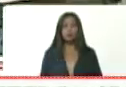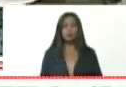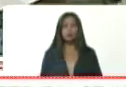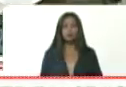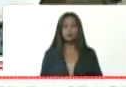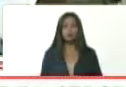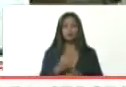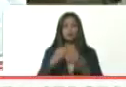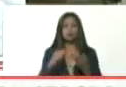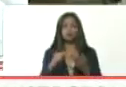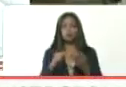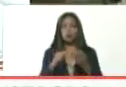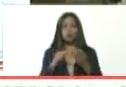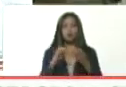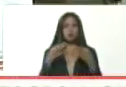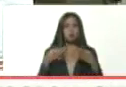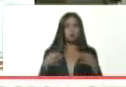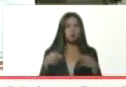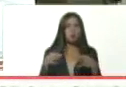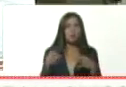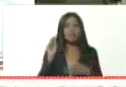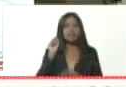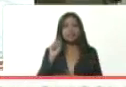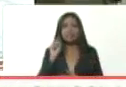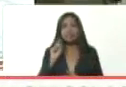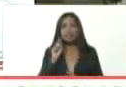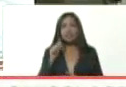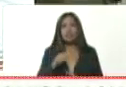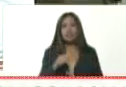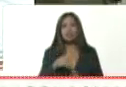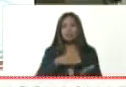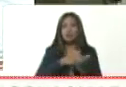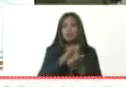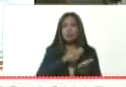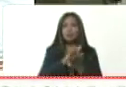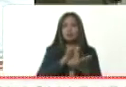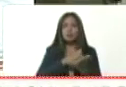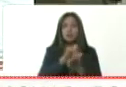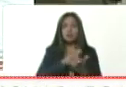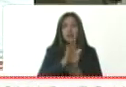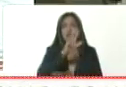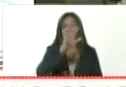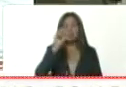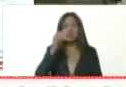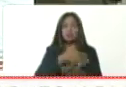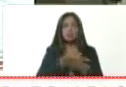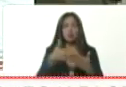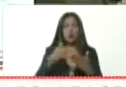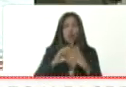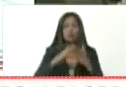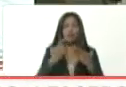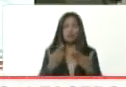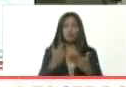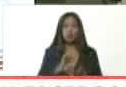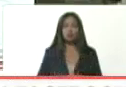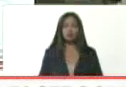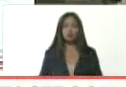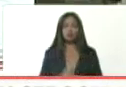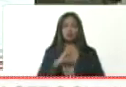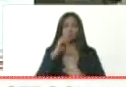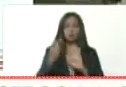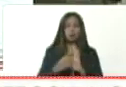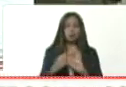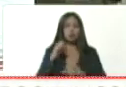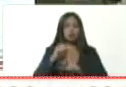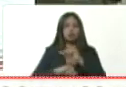materia prima necesaria para imprimir 30 millones de libros y completar el